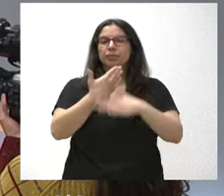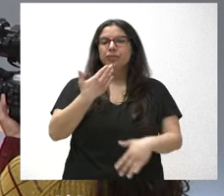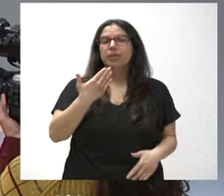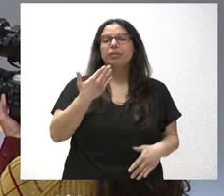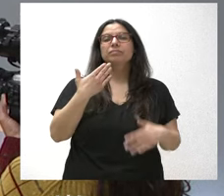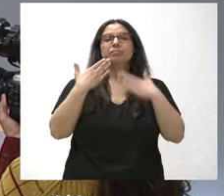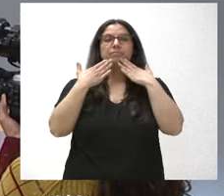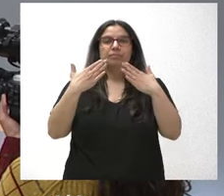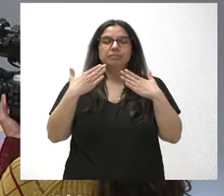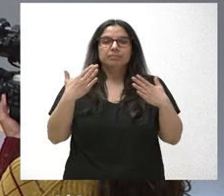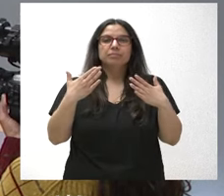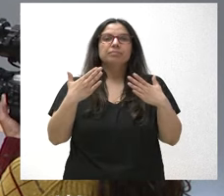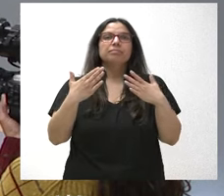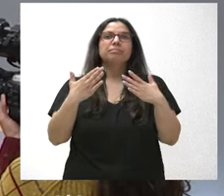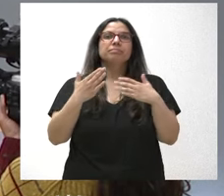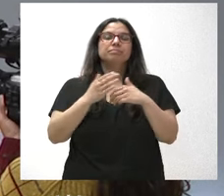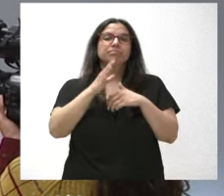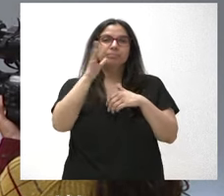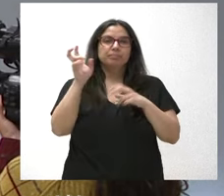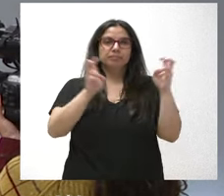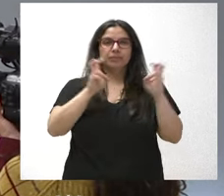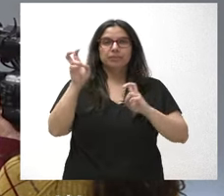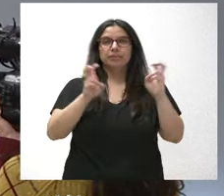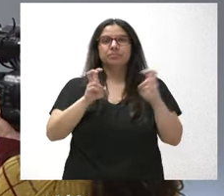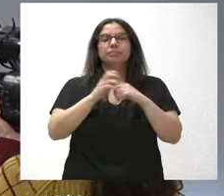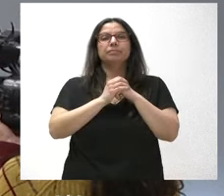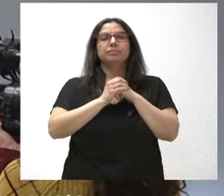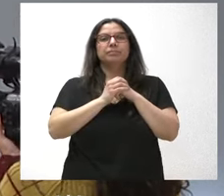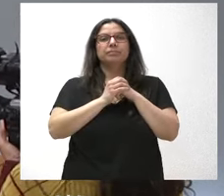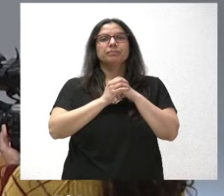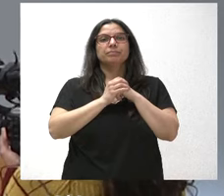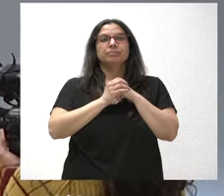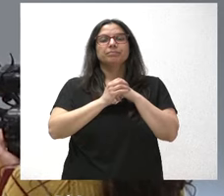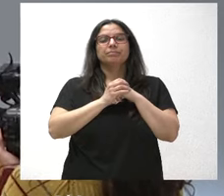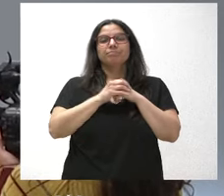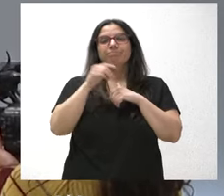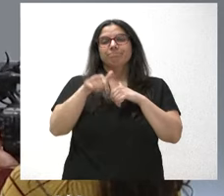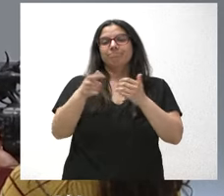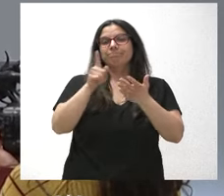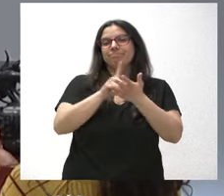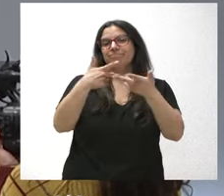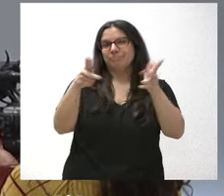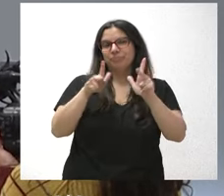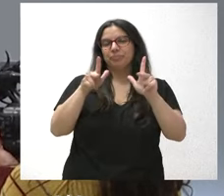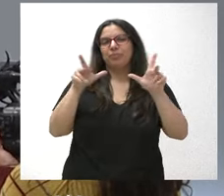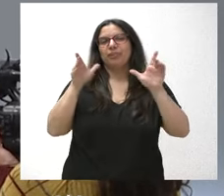Gracias por su presencia una vez más en la rueda de prensa del Consejo de